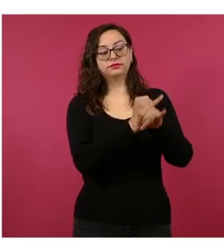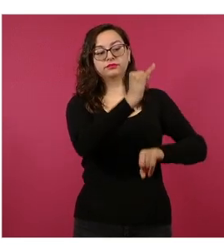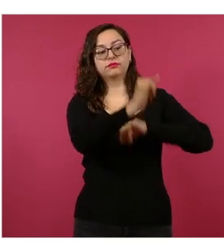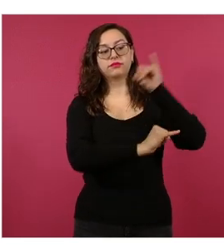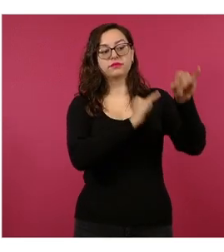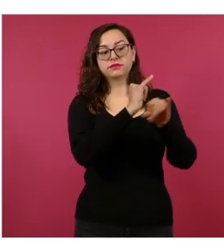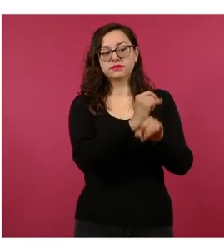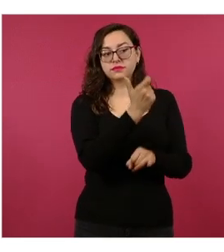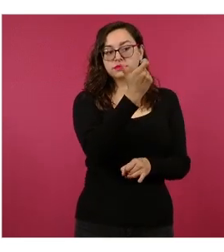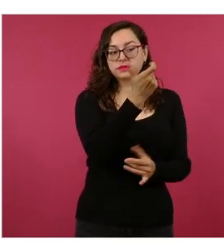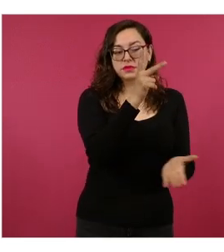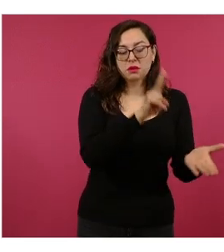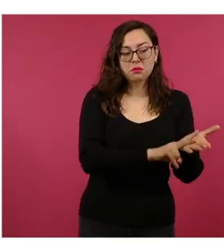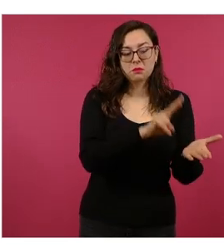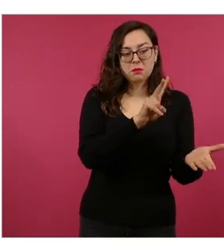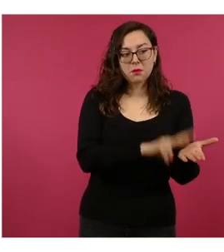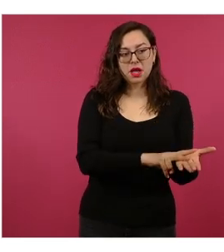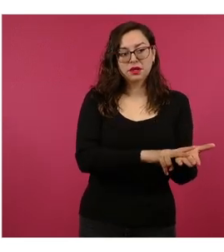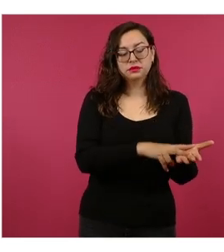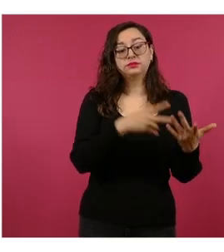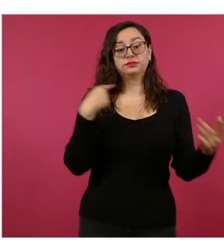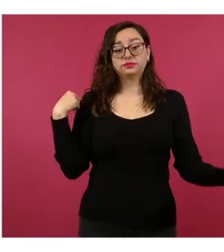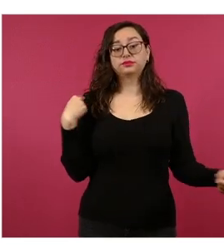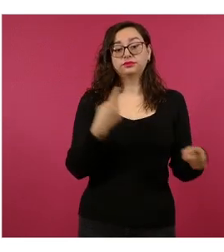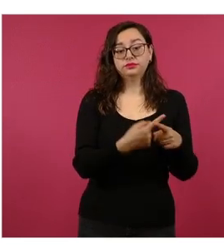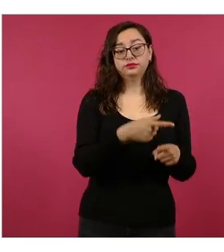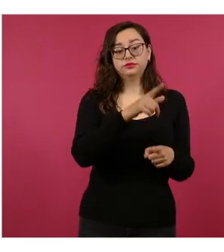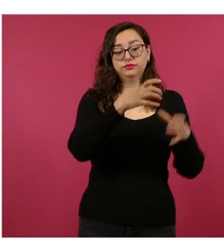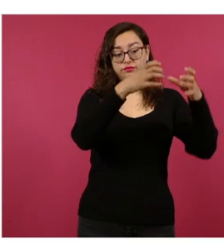internacional, que al 3 de julio lo encontramos en